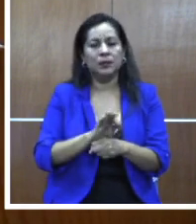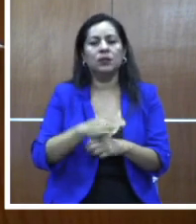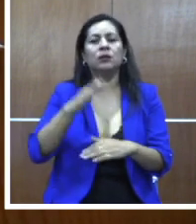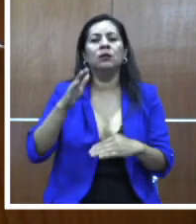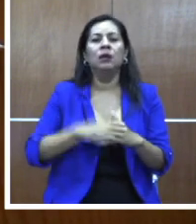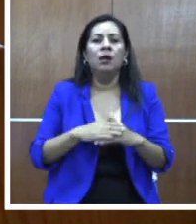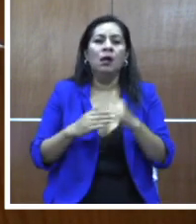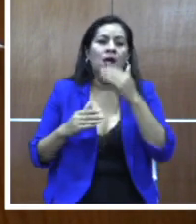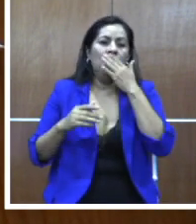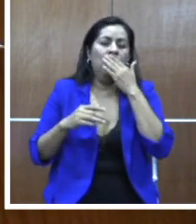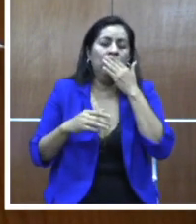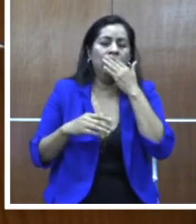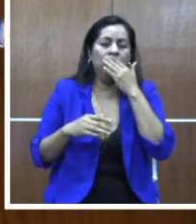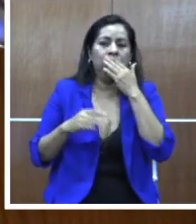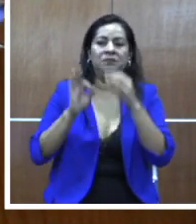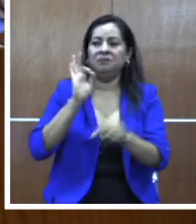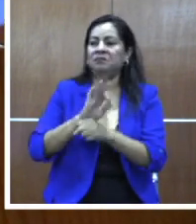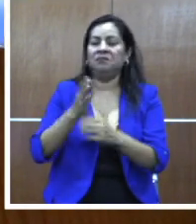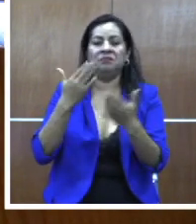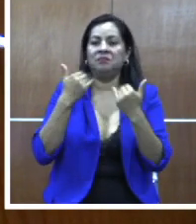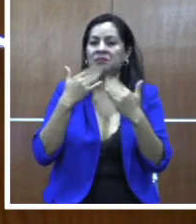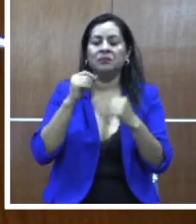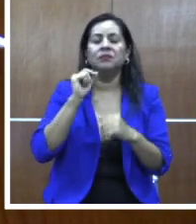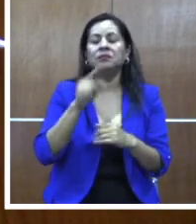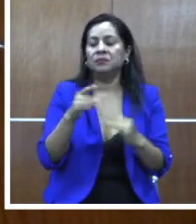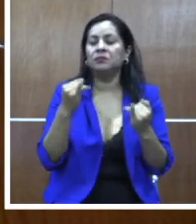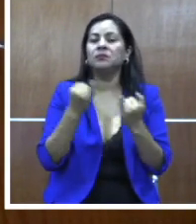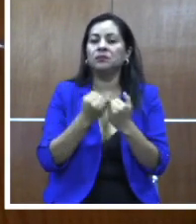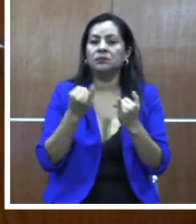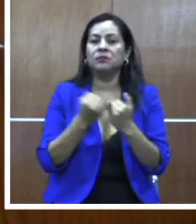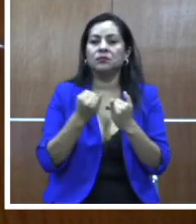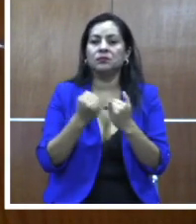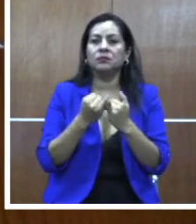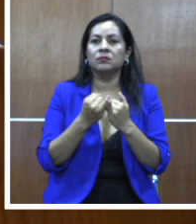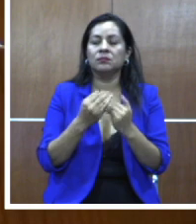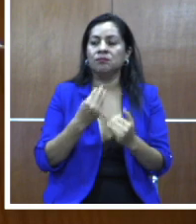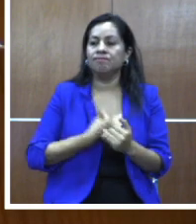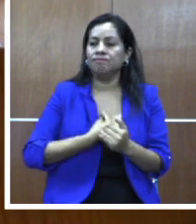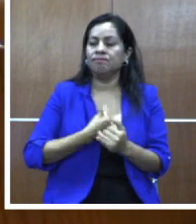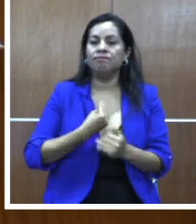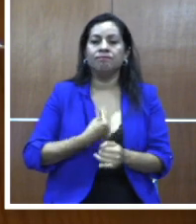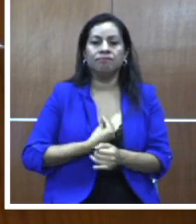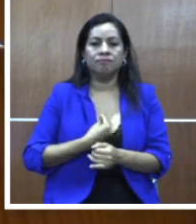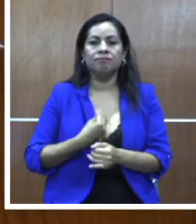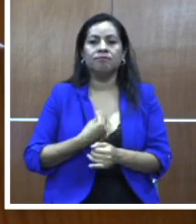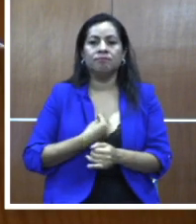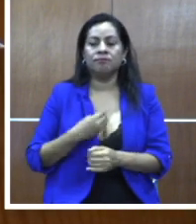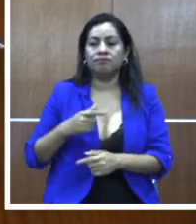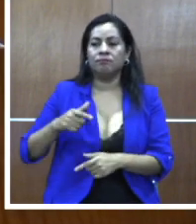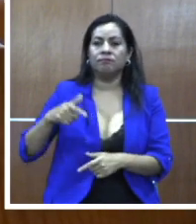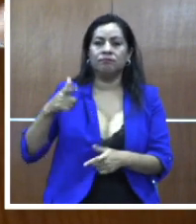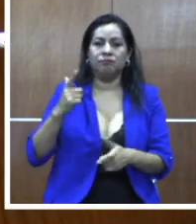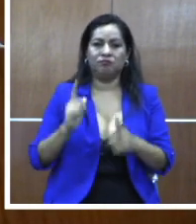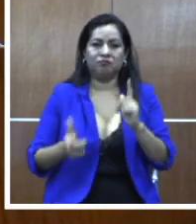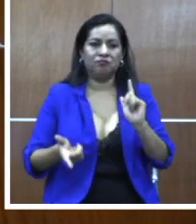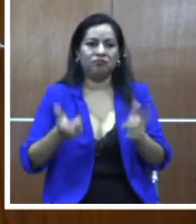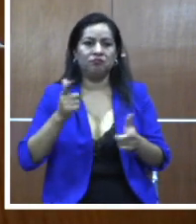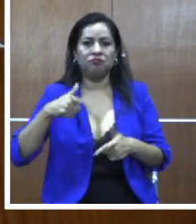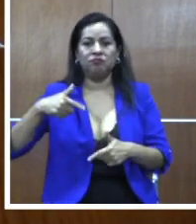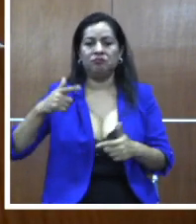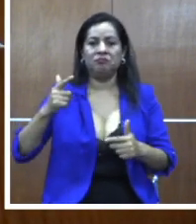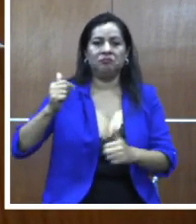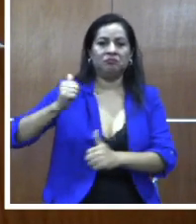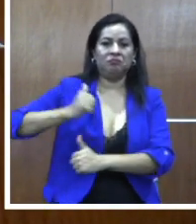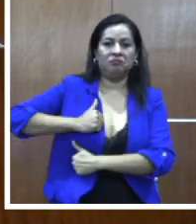más desprotegidos, incluso desde la resistencia armada con el